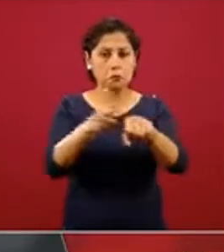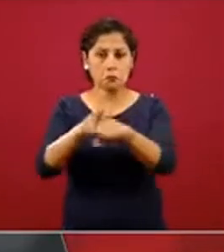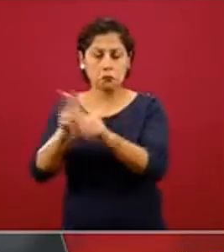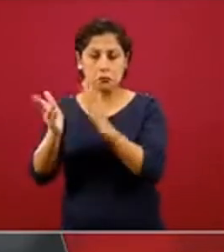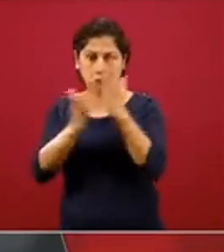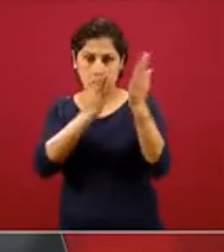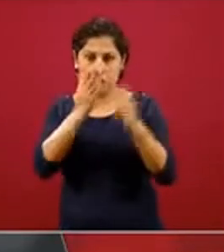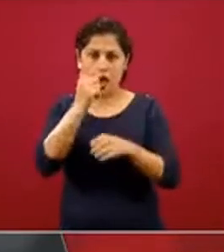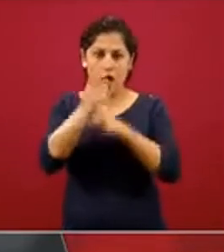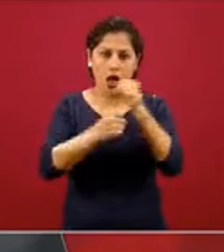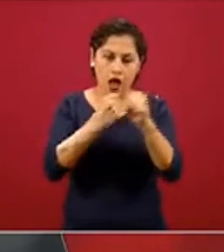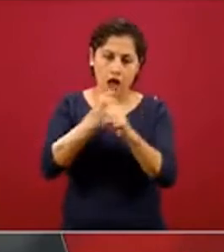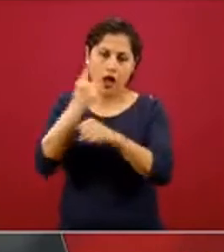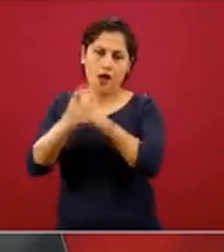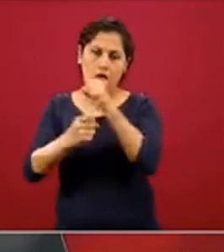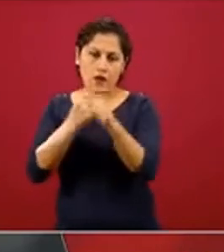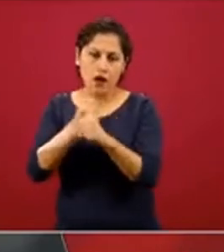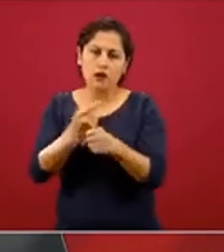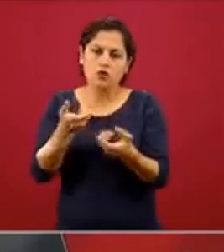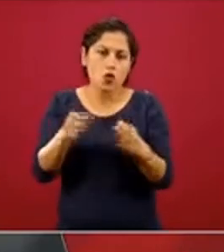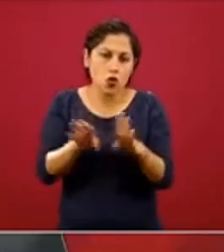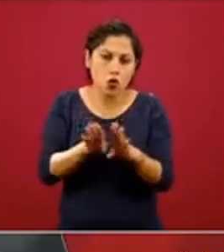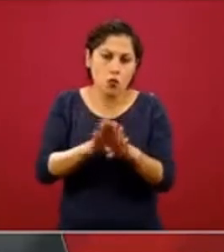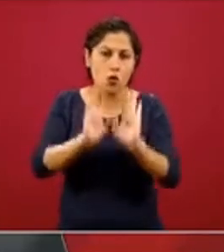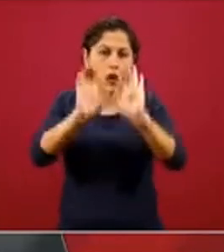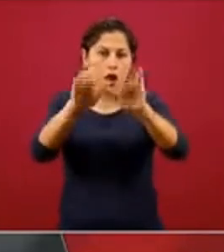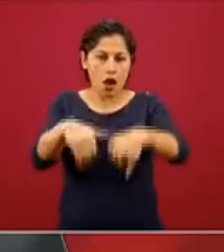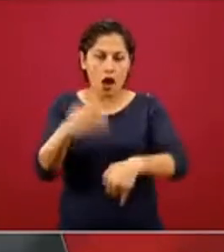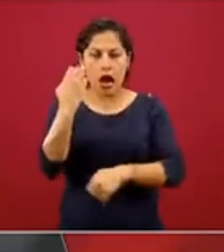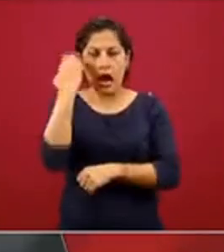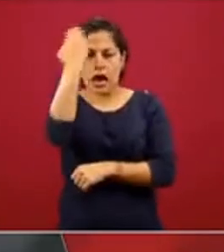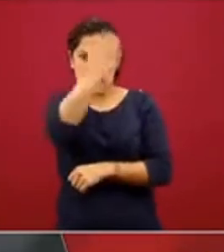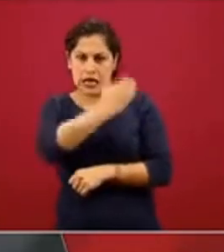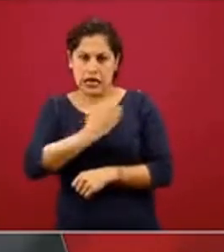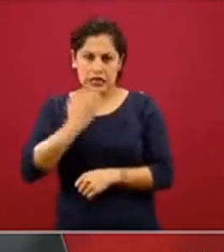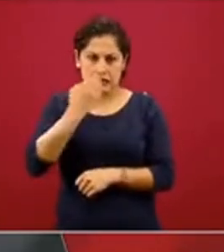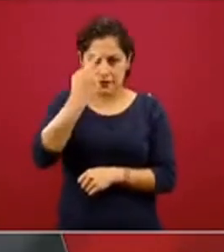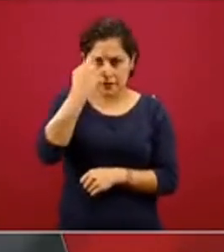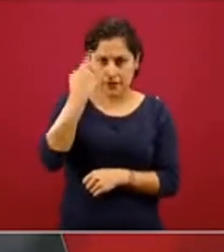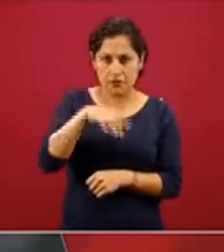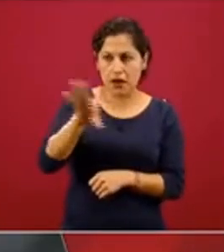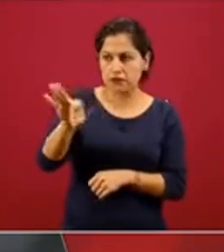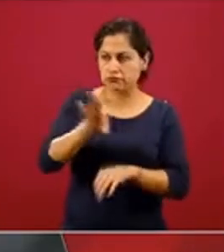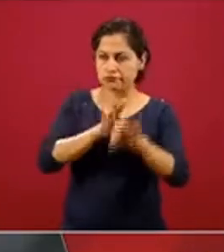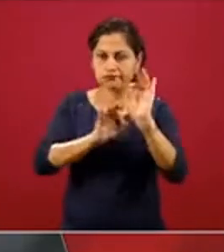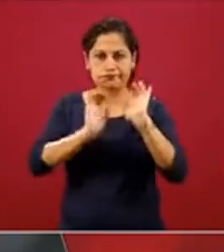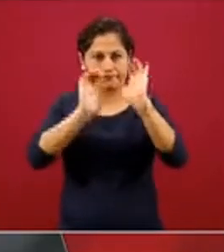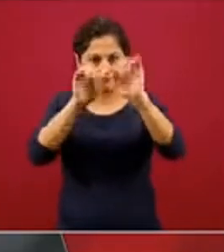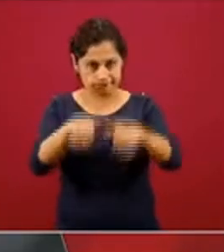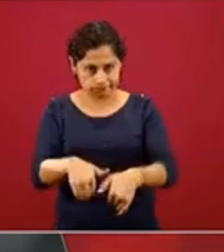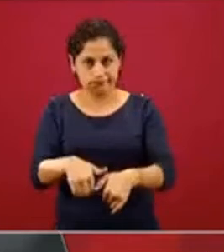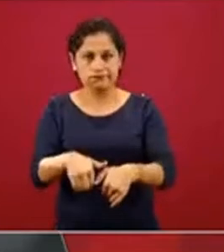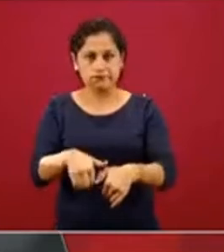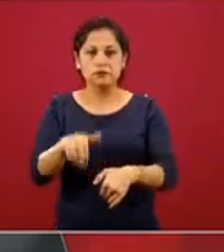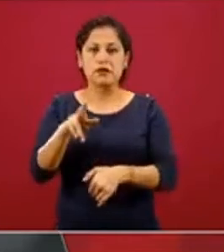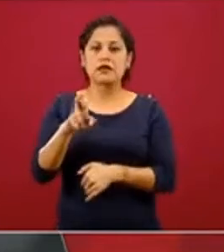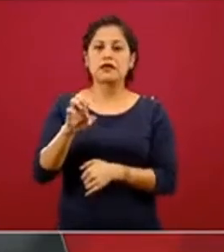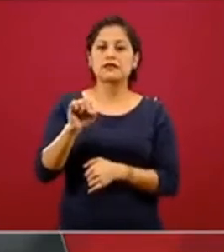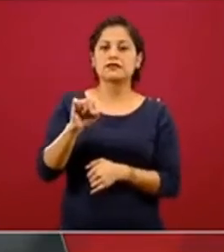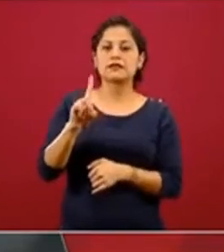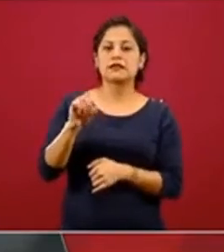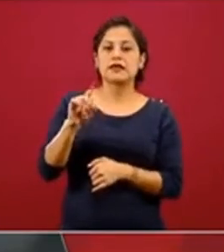través de un concurso, un examen de concurso que es el examen de selección para residentes